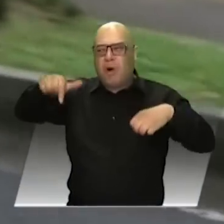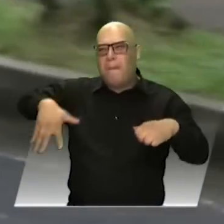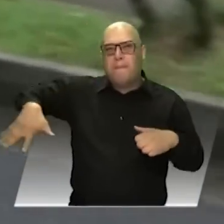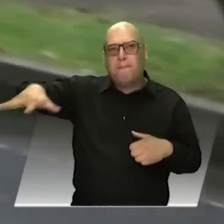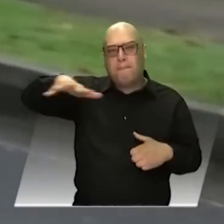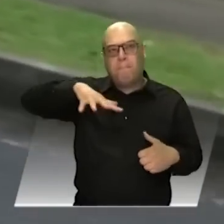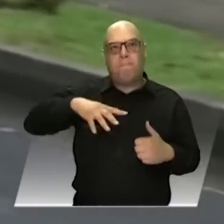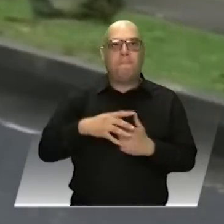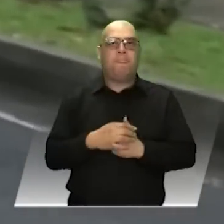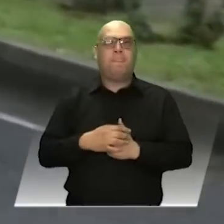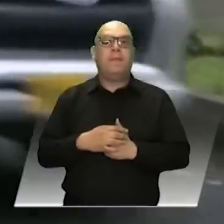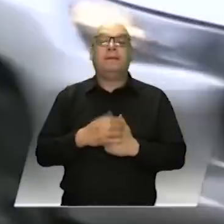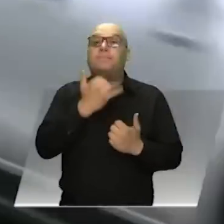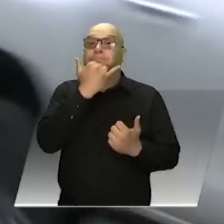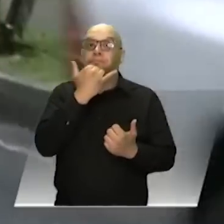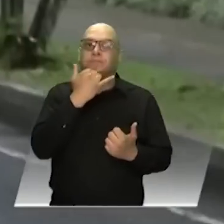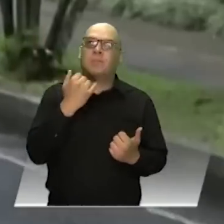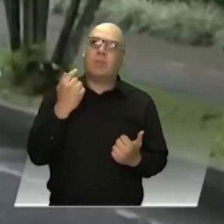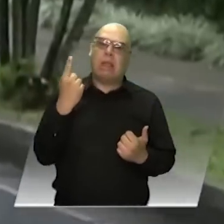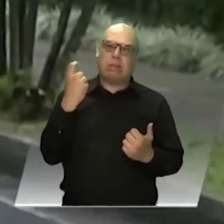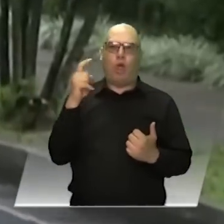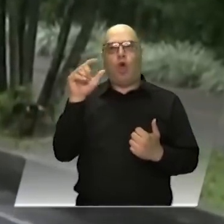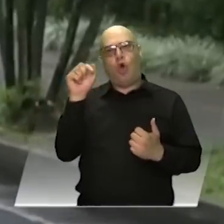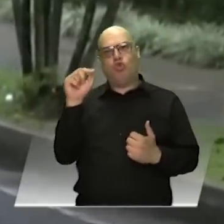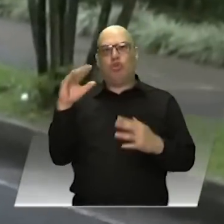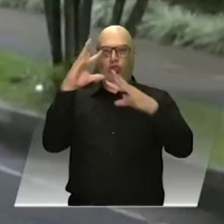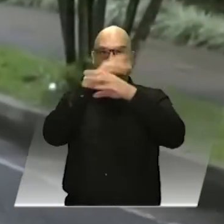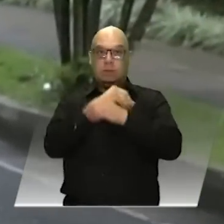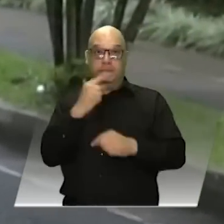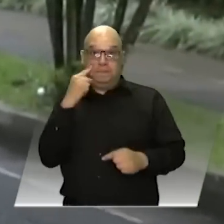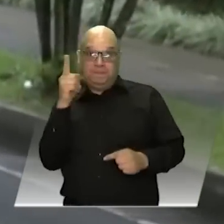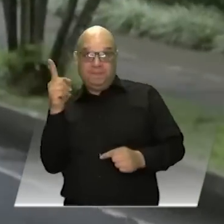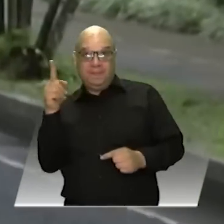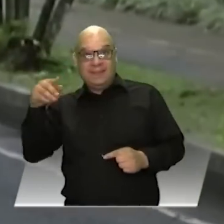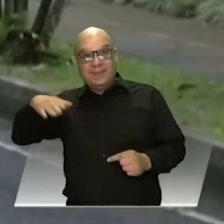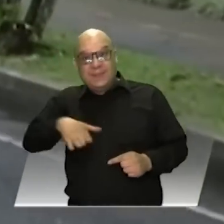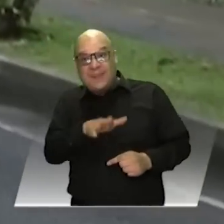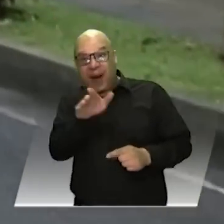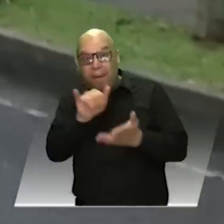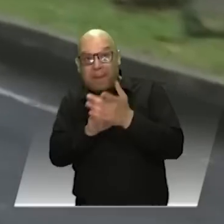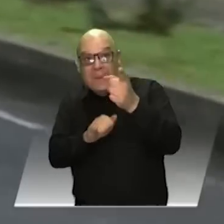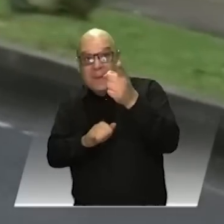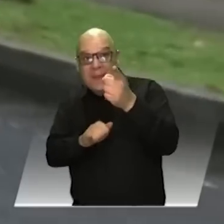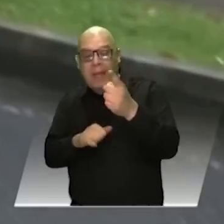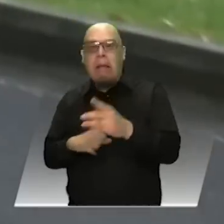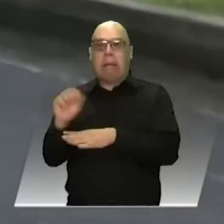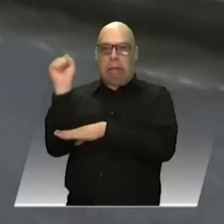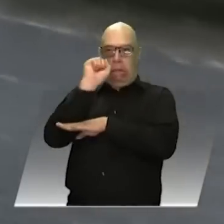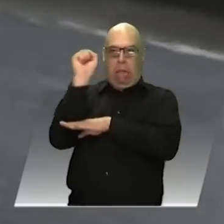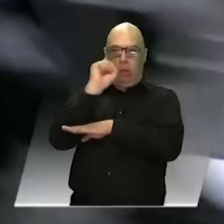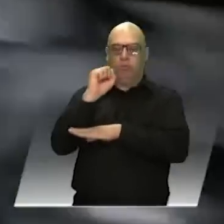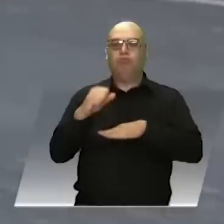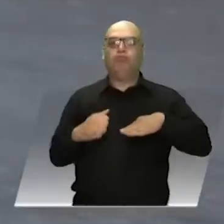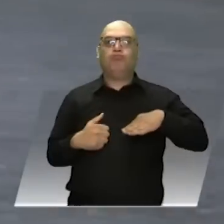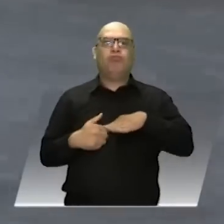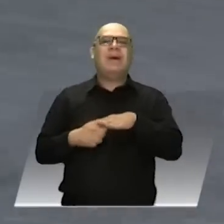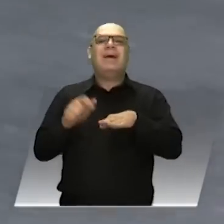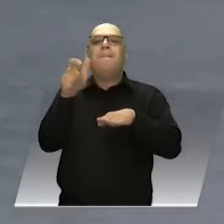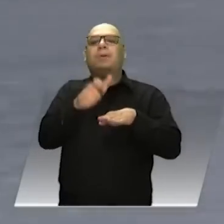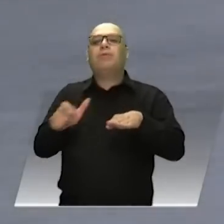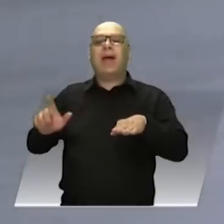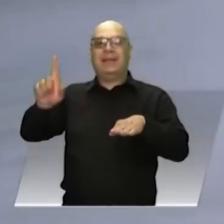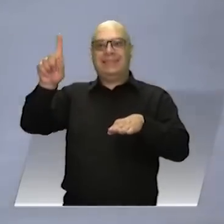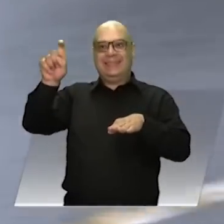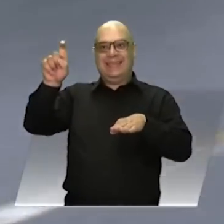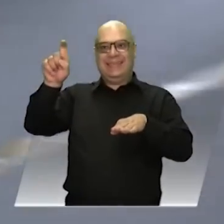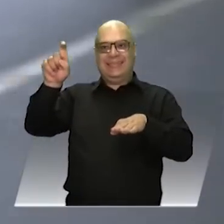últimas horas. Resulta que sobre las 11 de la noche, por ese costado donde ustedes están viendo el motociclista pasando, salía un vehículo con 6 personas